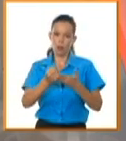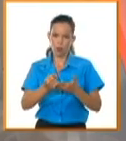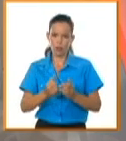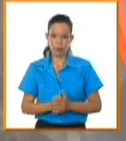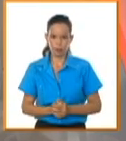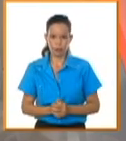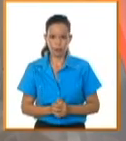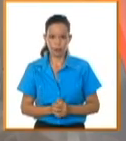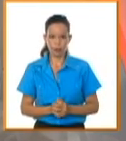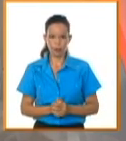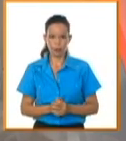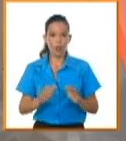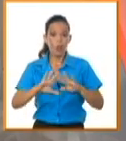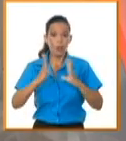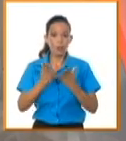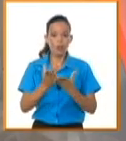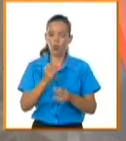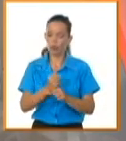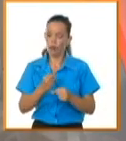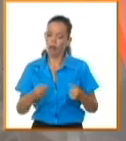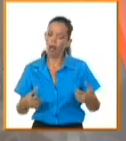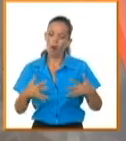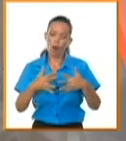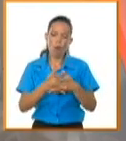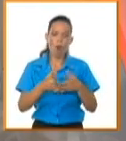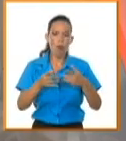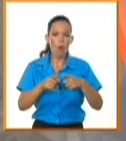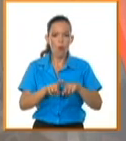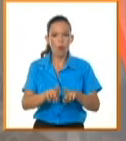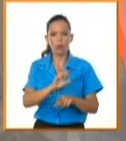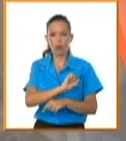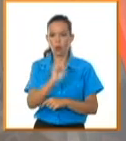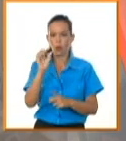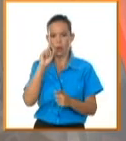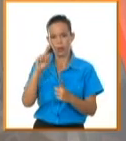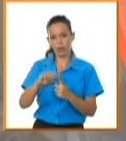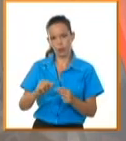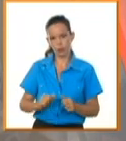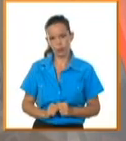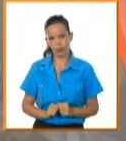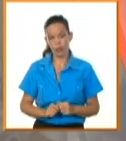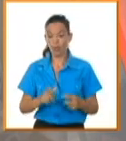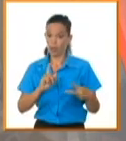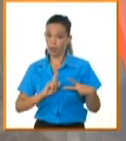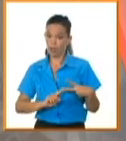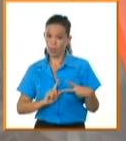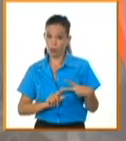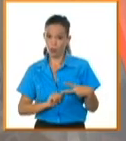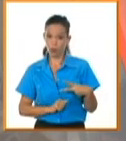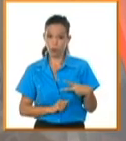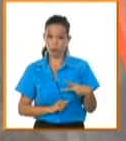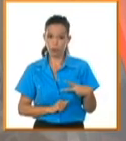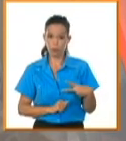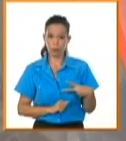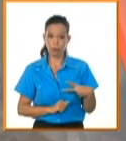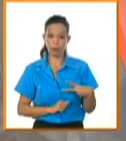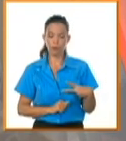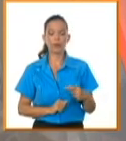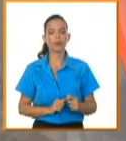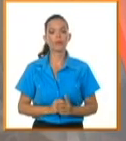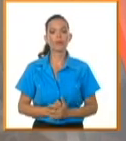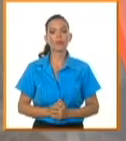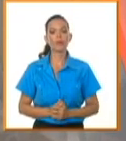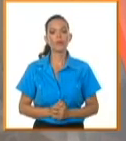como una O muy unido para poder lograr este objetivo segundo que puede ser también que un algo de que